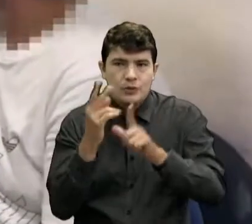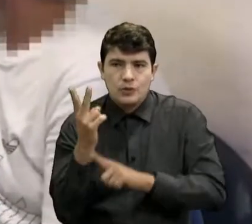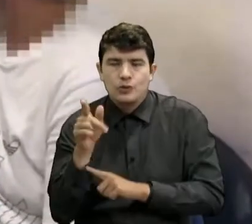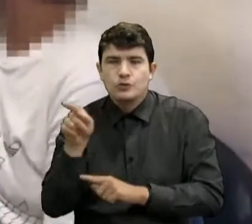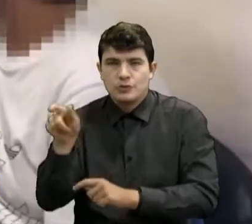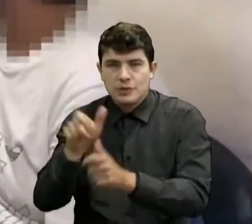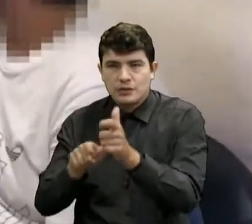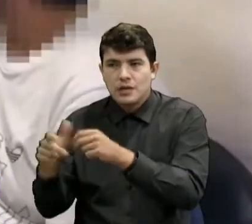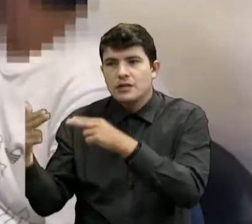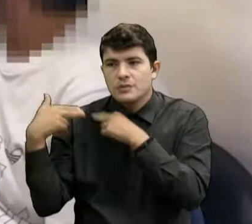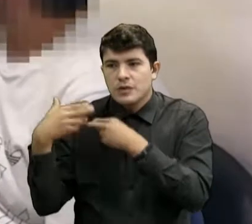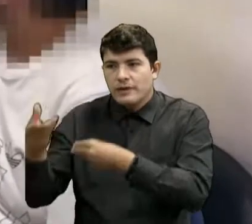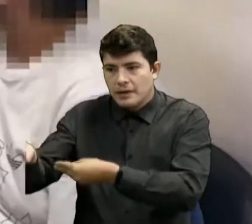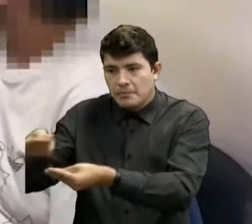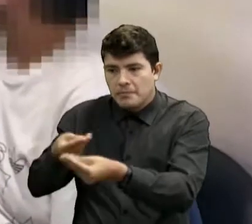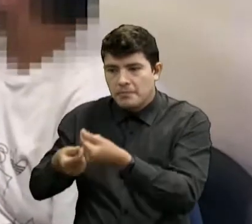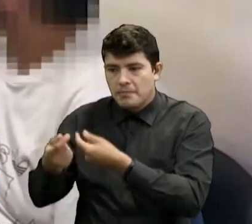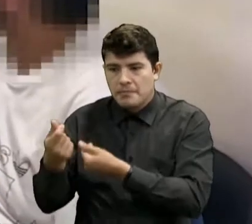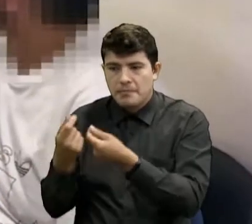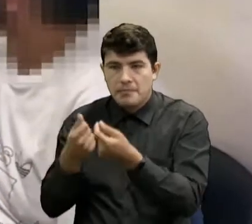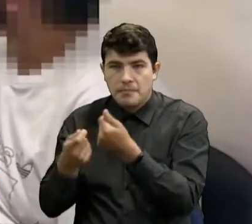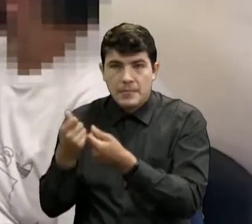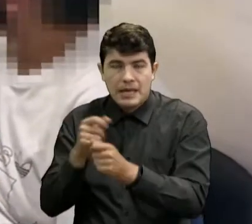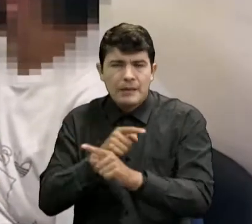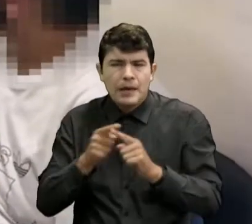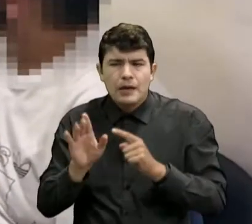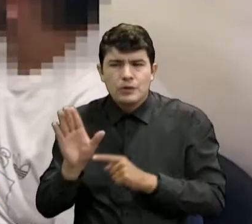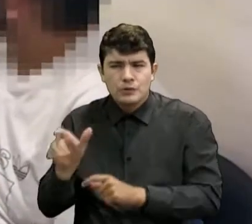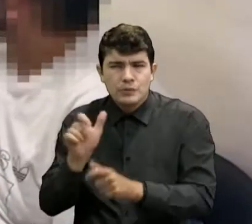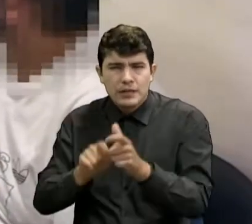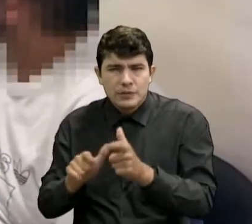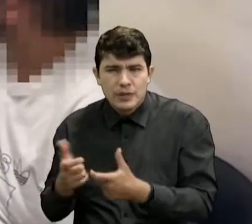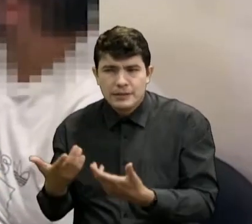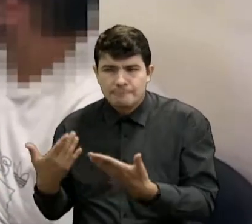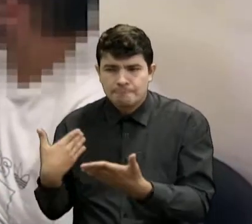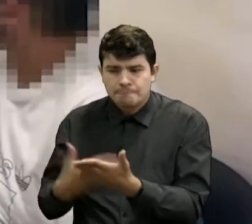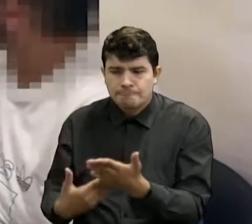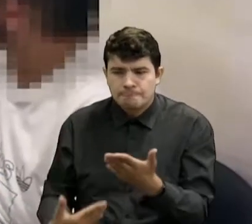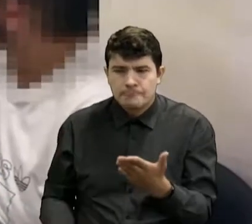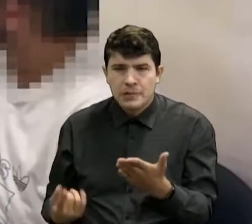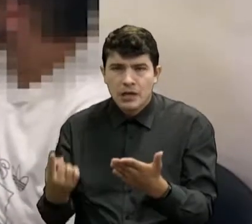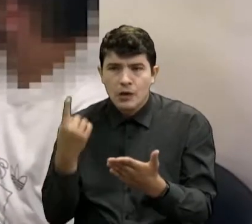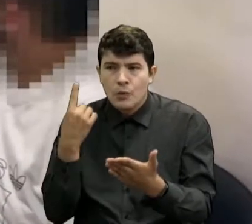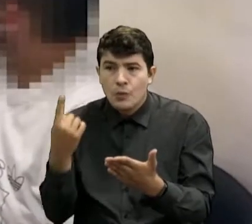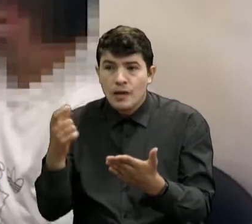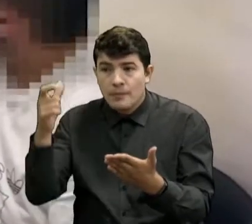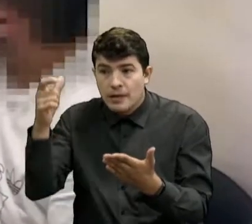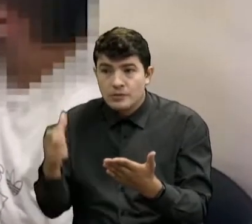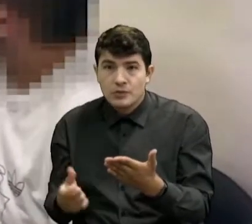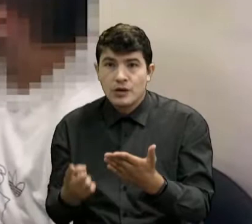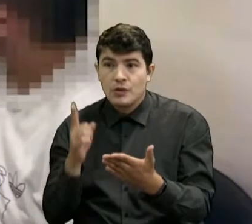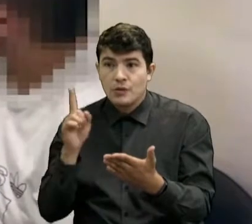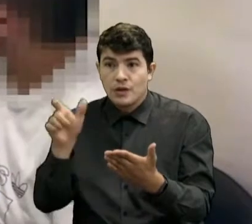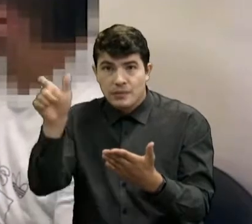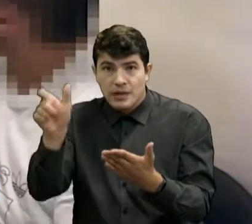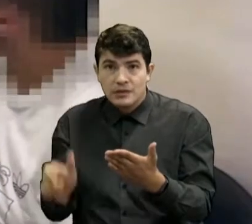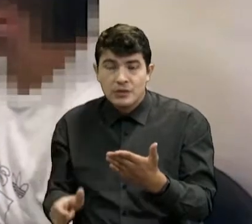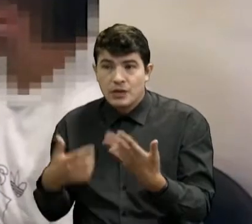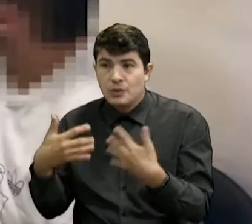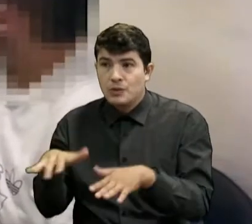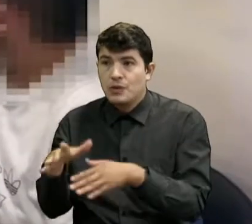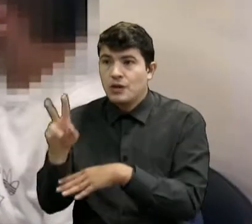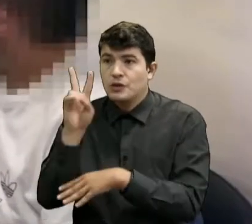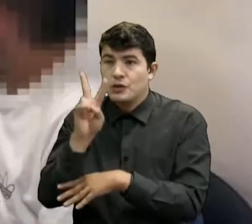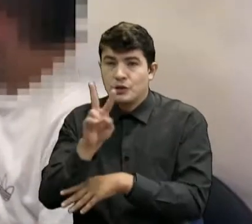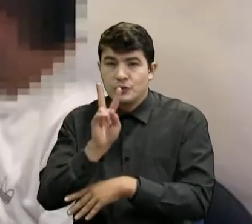de retirar el dinero. Sin embargo, no tenían como sustento el retiro. Solo una de estas personas había realizado